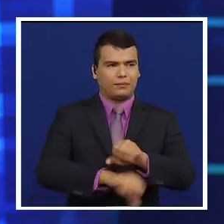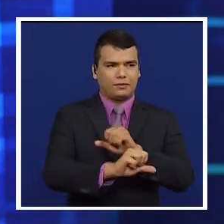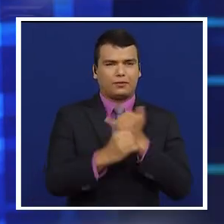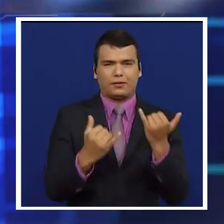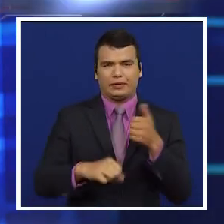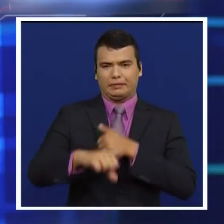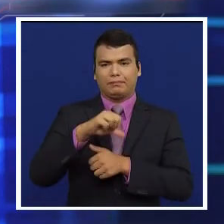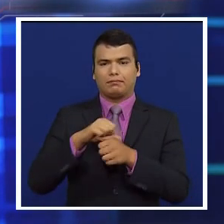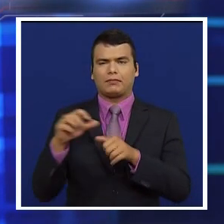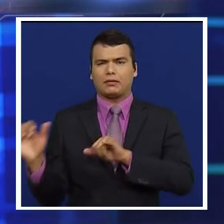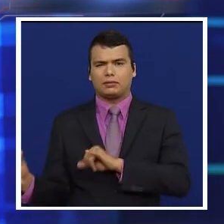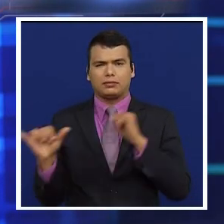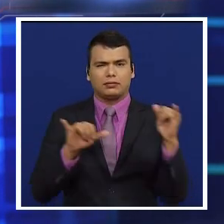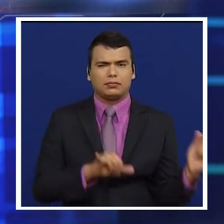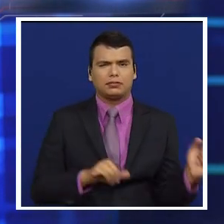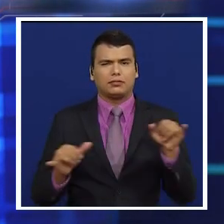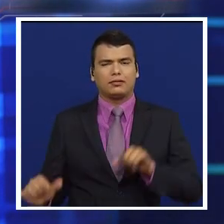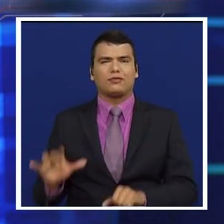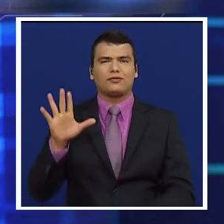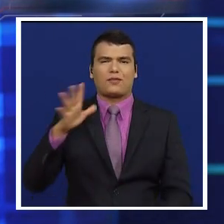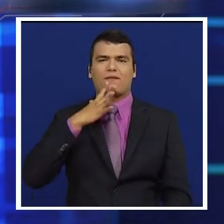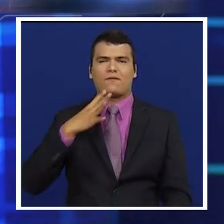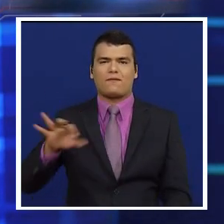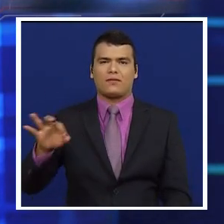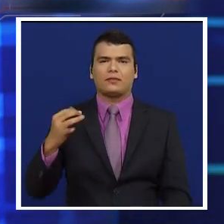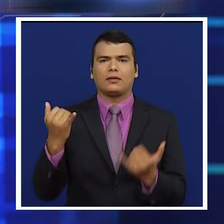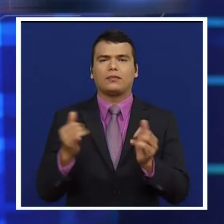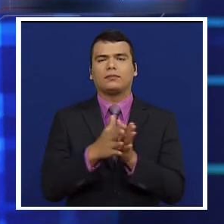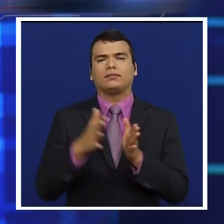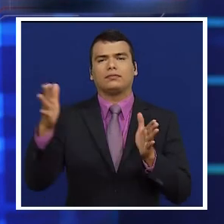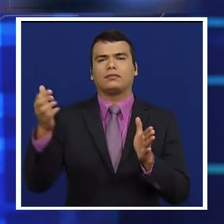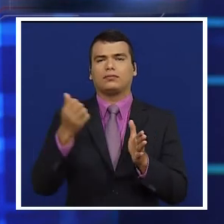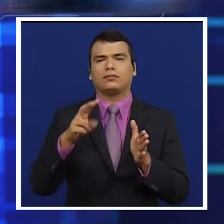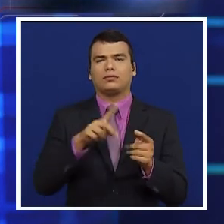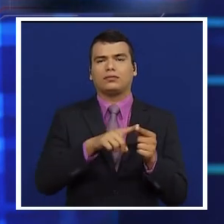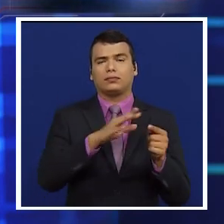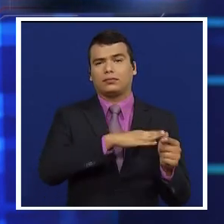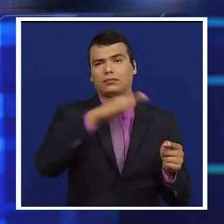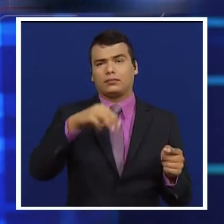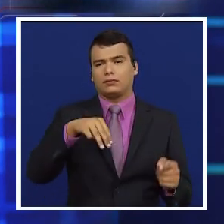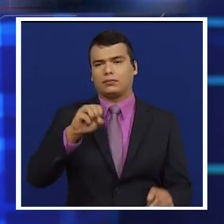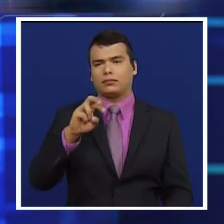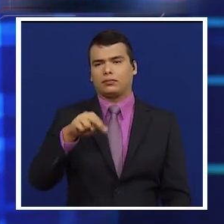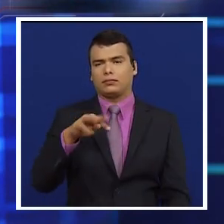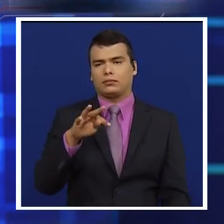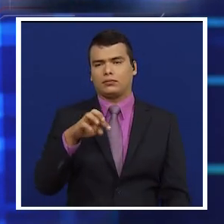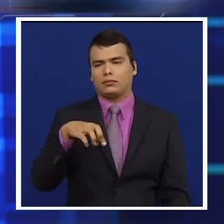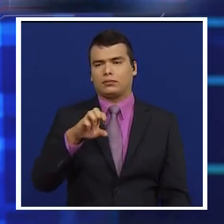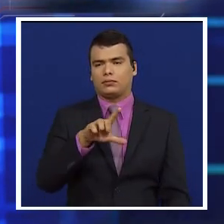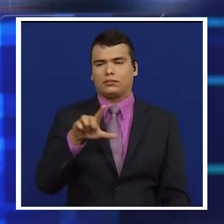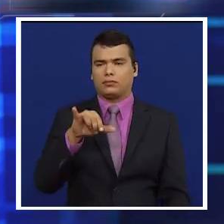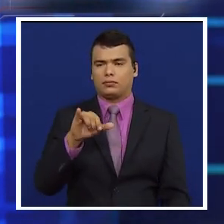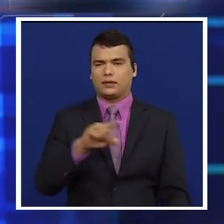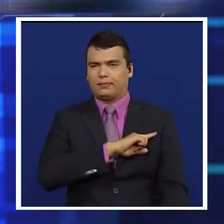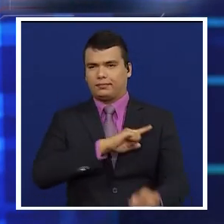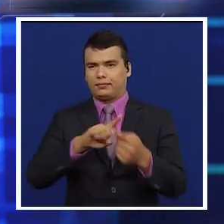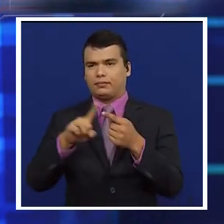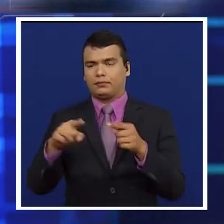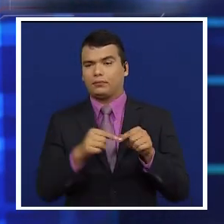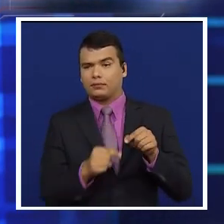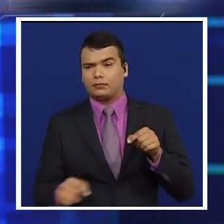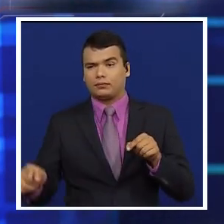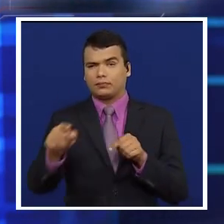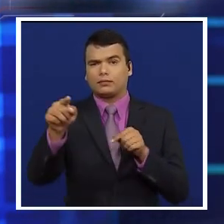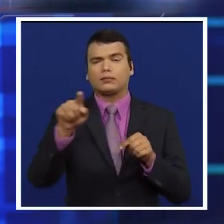el Tour de Francia. Hoy se corre la etapa 12 que parte de Montpellier hasta el Mont Ventoux, con un recorrido de 184 kilómetros, con llegada en un